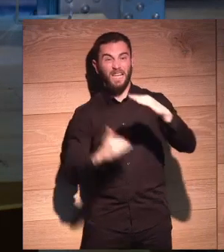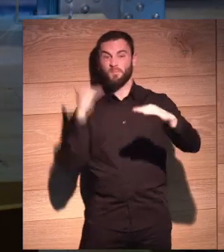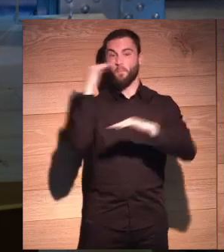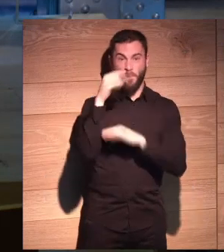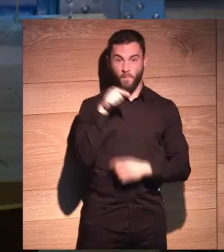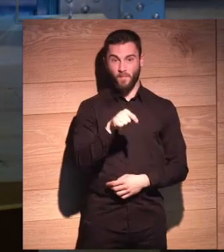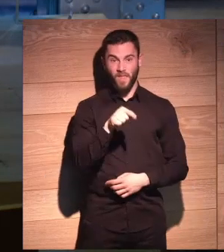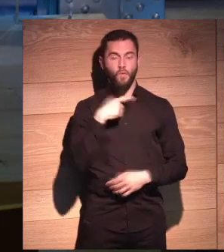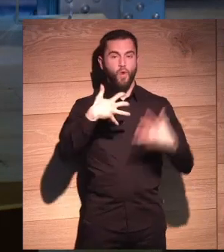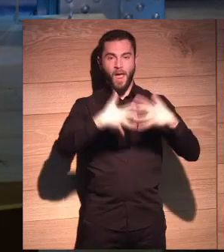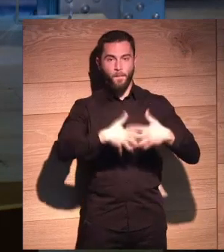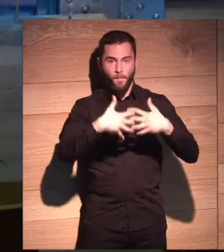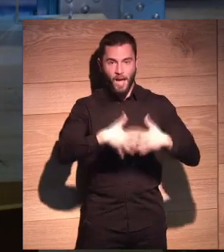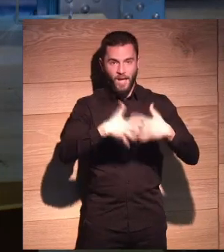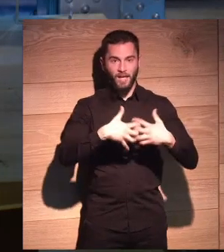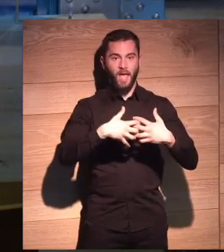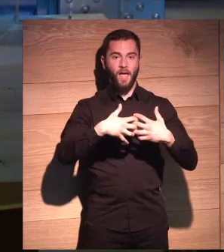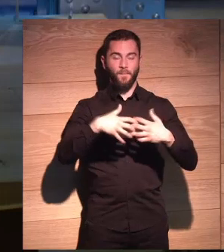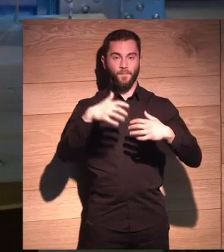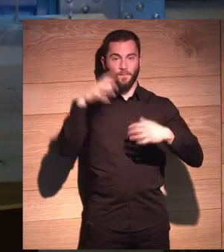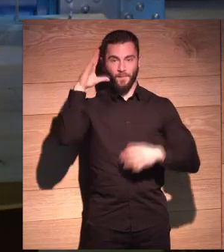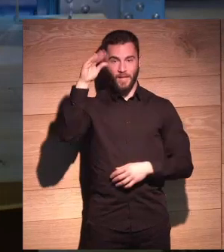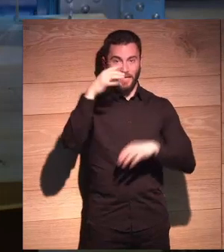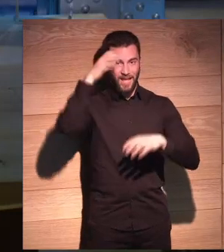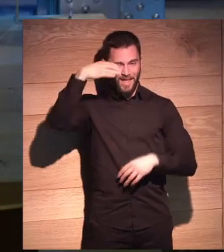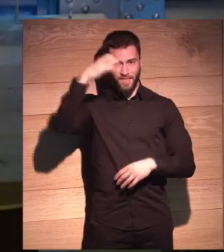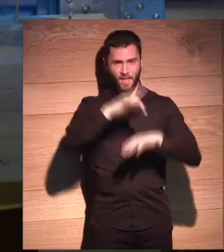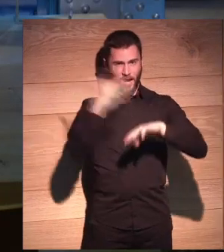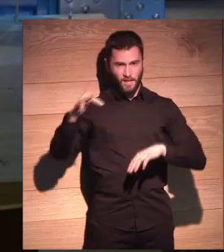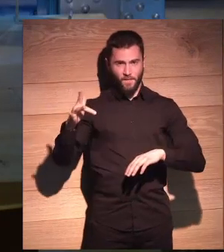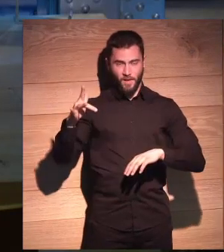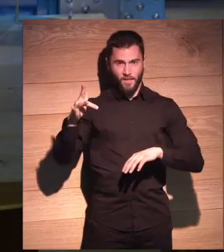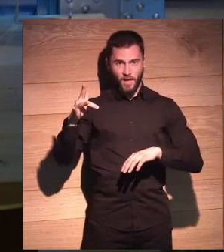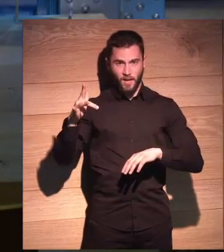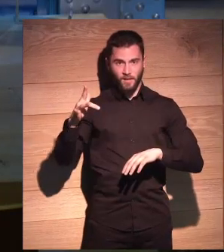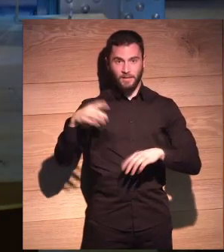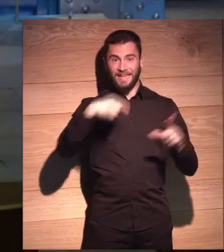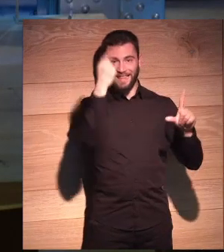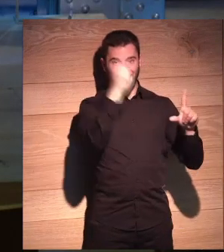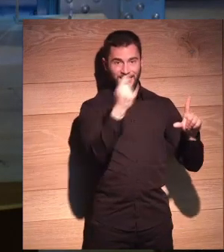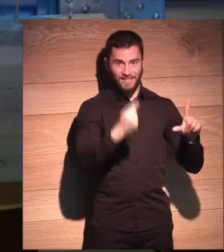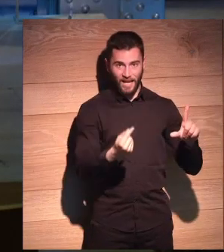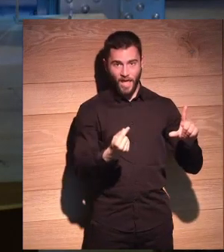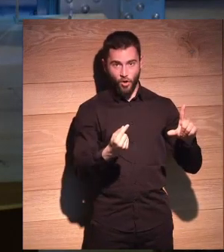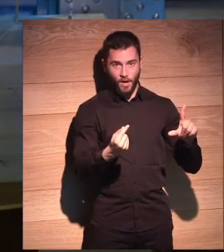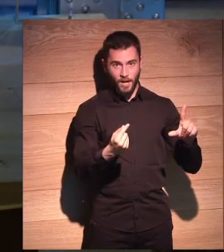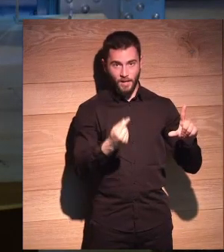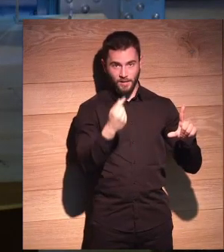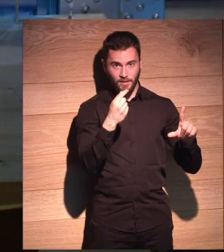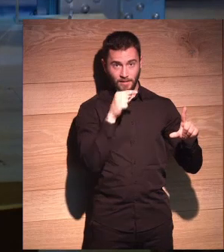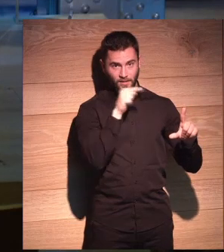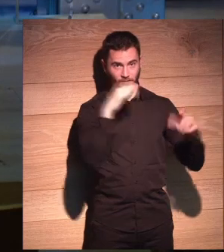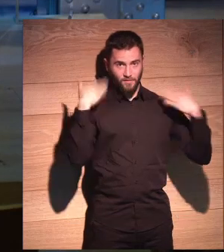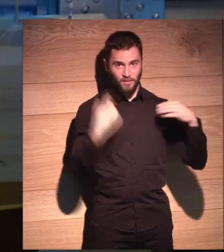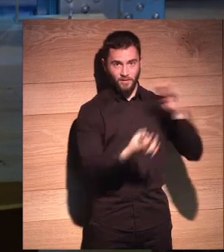hibridarnos con la máquina, con la inteligencia artificial. Viene en parte por diseñadores, y diseñadores que hasta ahora